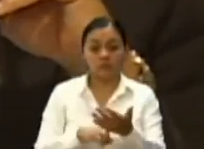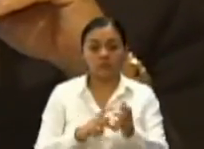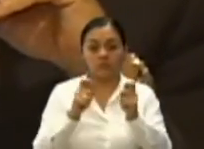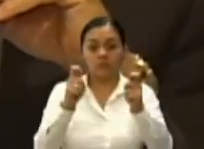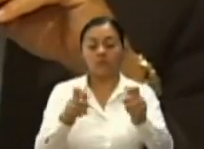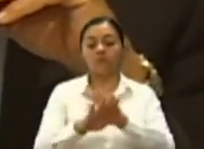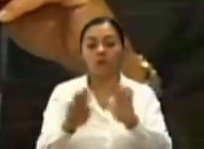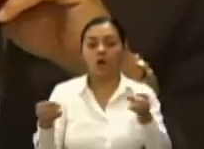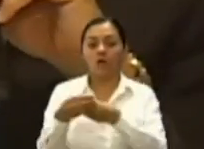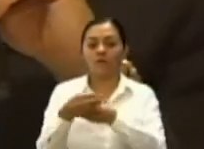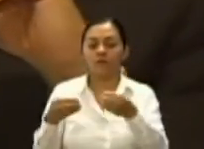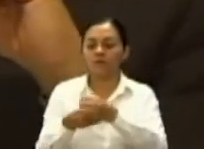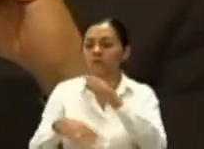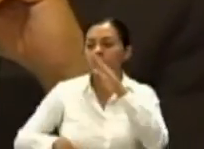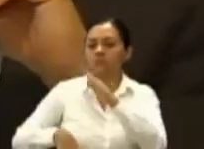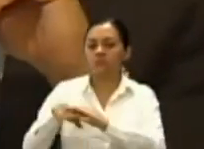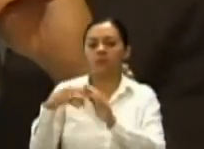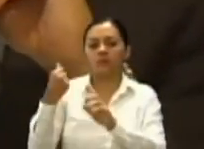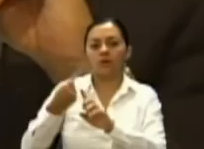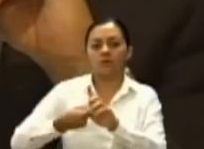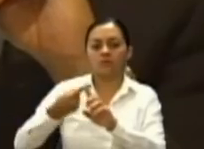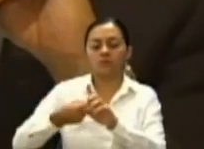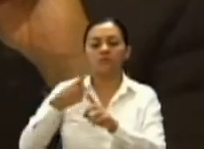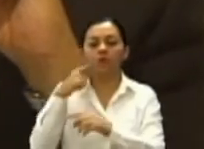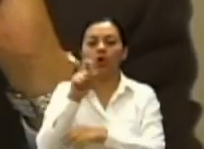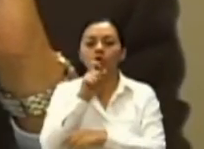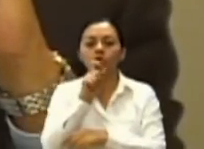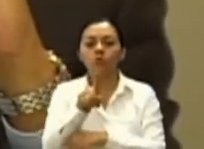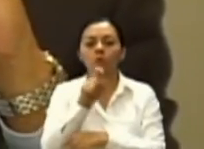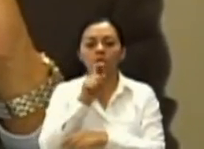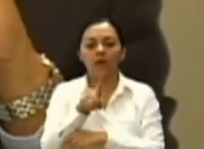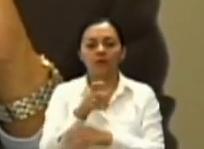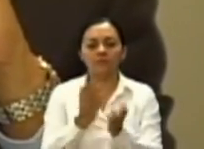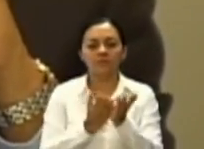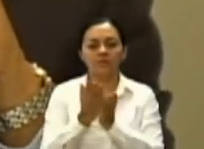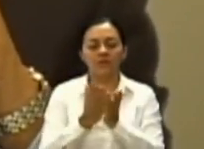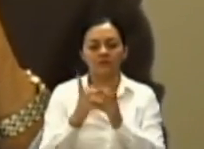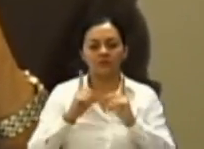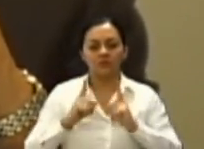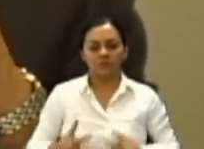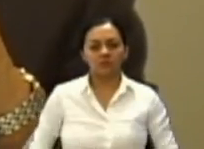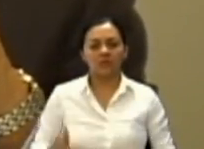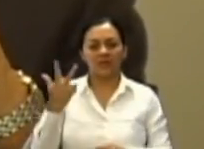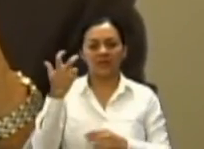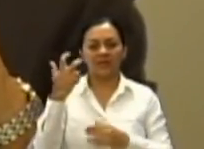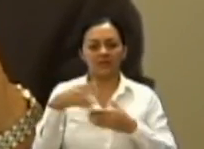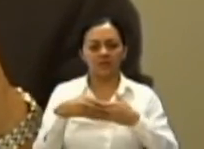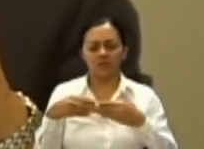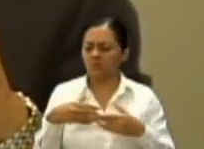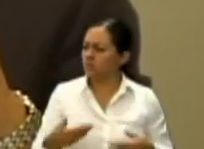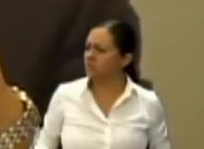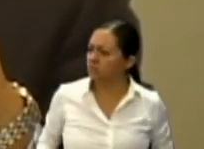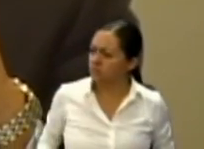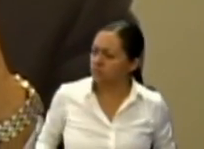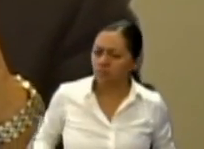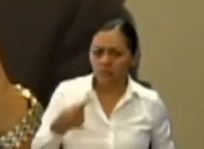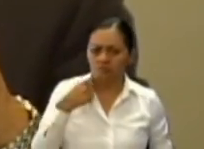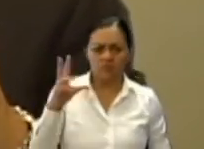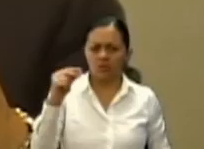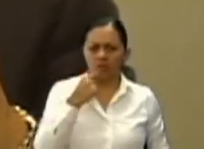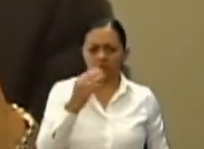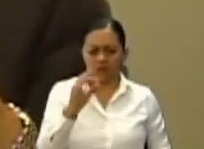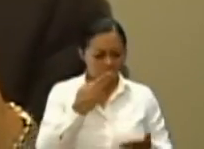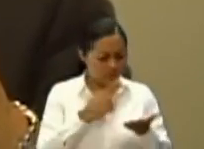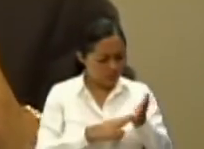las de poner techos a los servicios de salud y dijeron que iban a poner 13 de una consulta externa qué sentido tienes pero